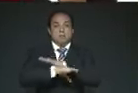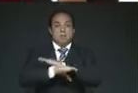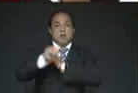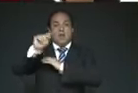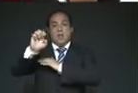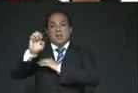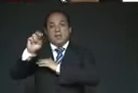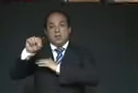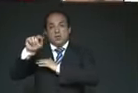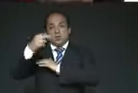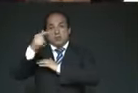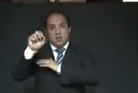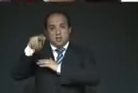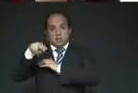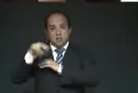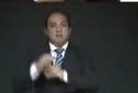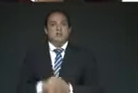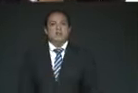Gracias.